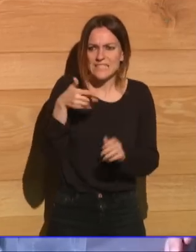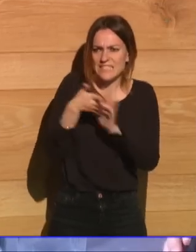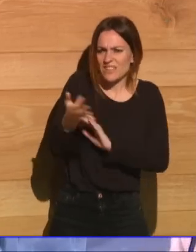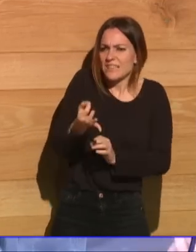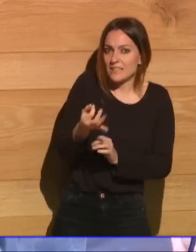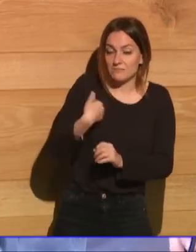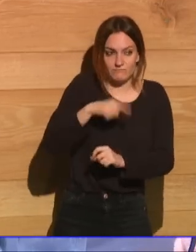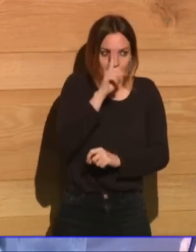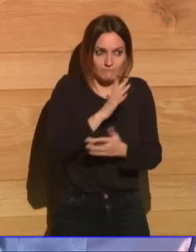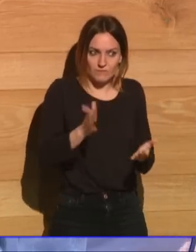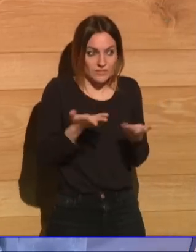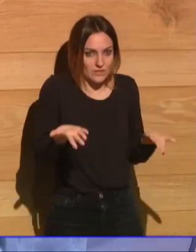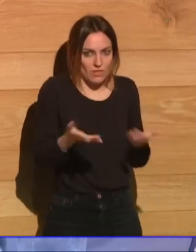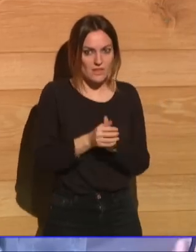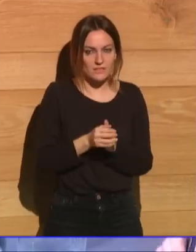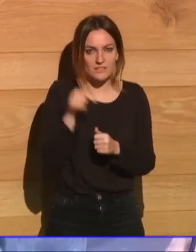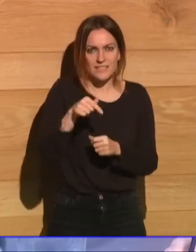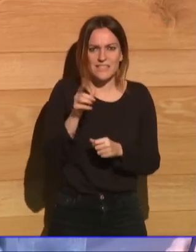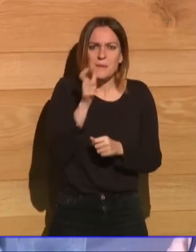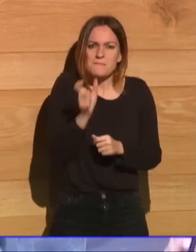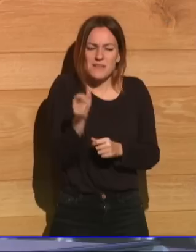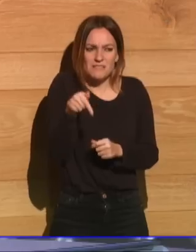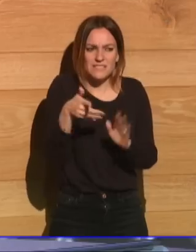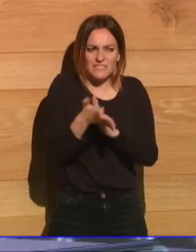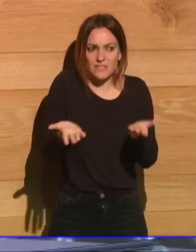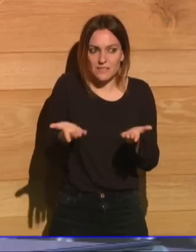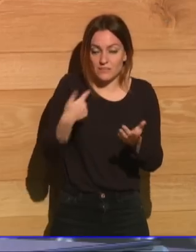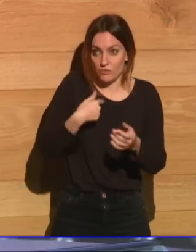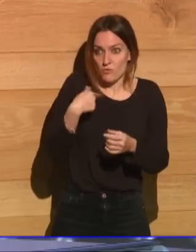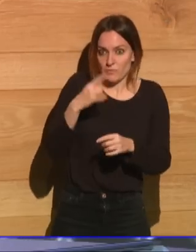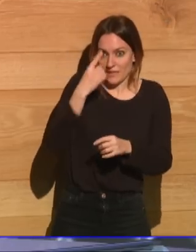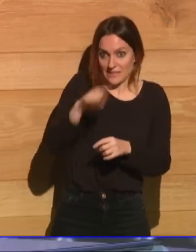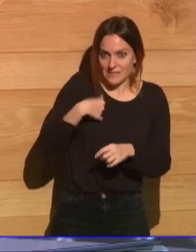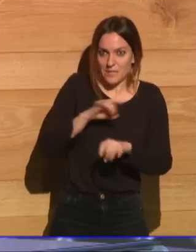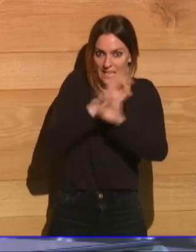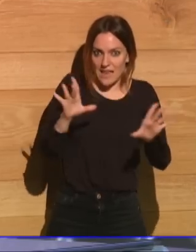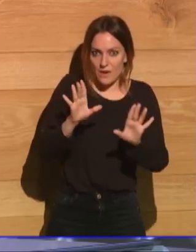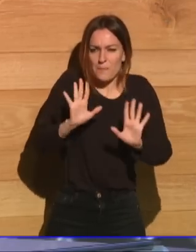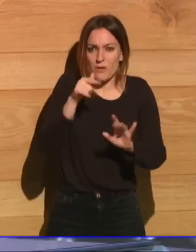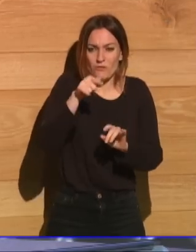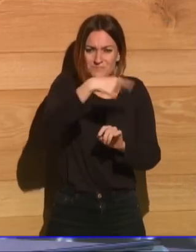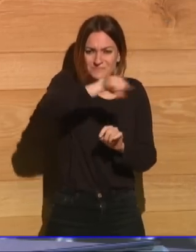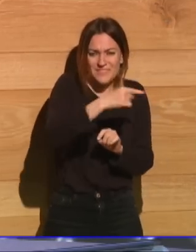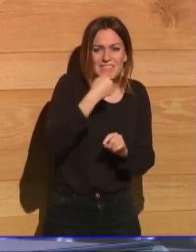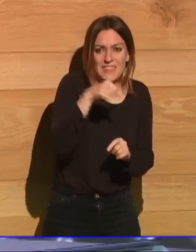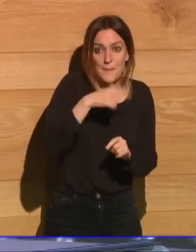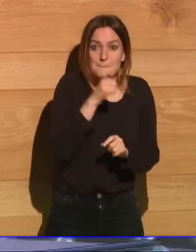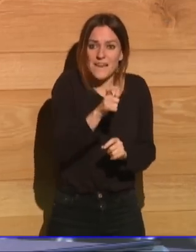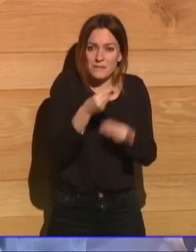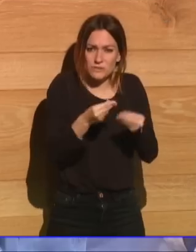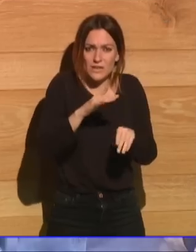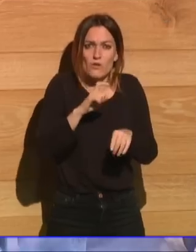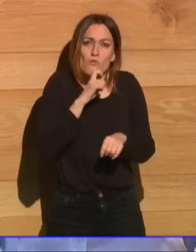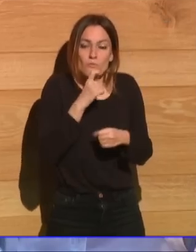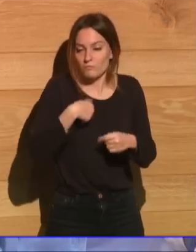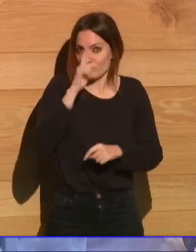parroquial, ¿qué significa lo al sé, final? chula. Entonces, parroquial que... no, qué significa parroquial lo tengo muy claro, pero no sé qué querían decir con parroquial. No, yo creo que se